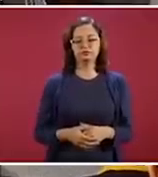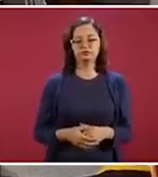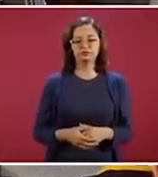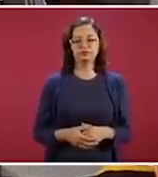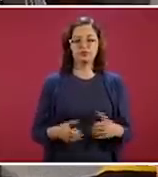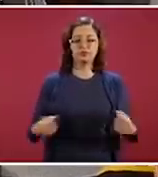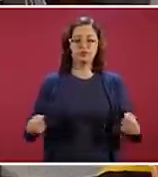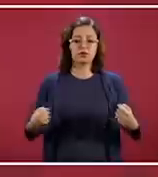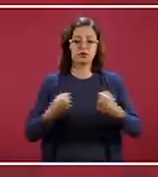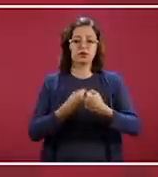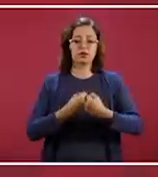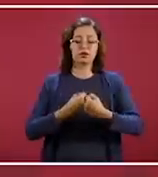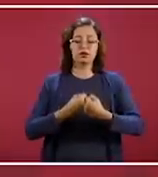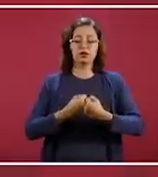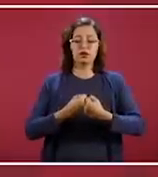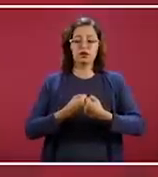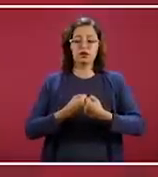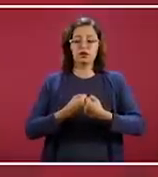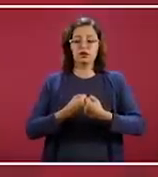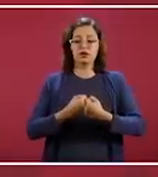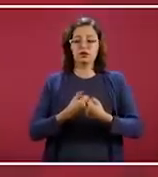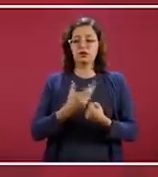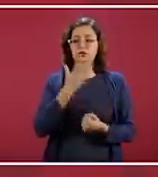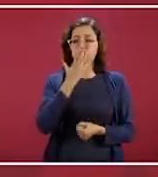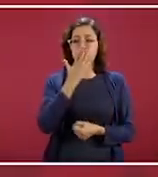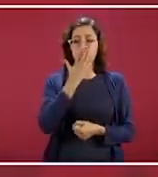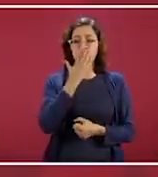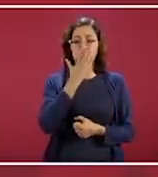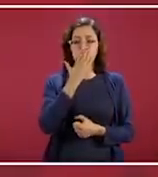la frontera en Sonora,